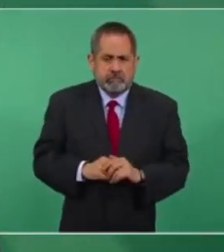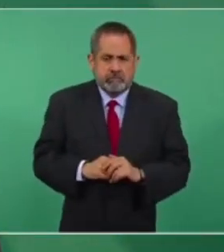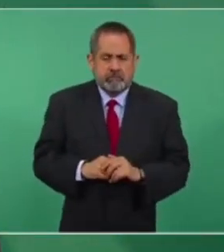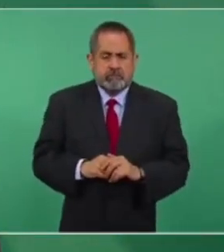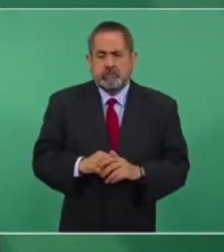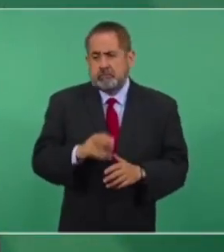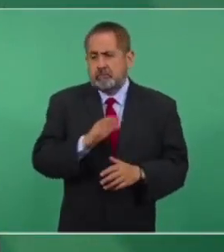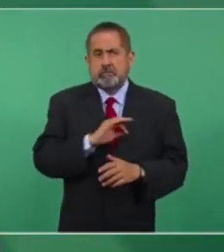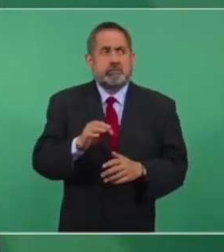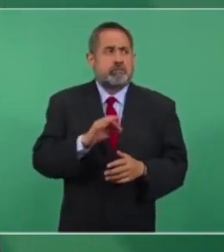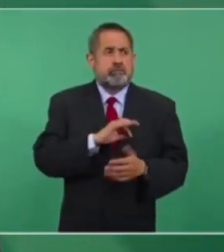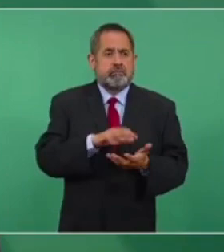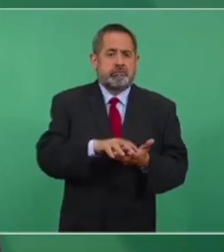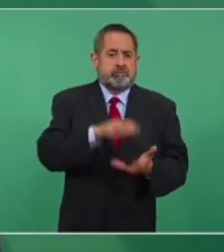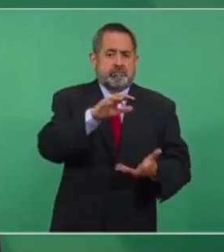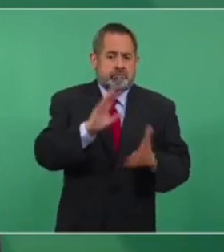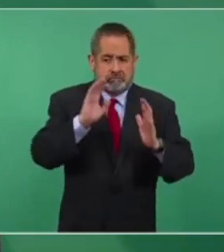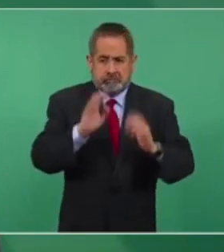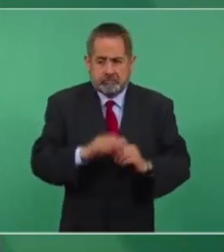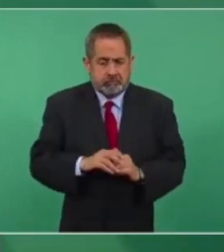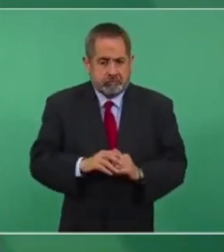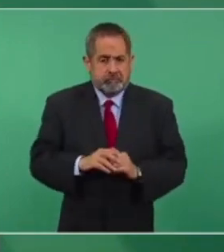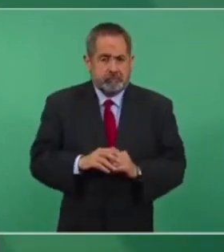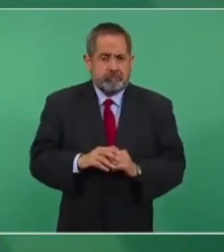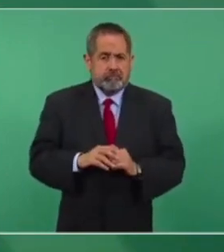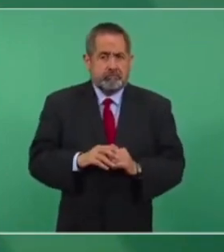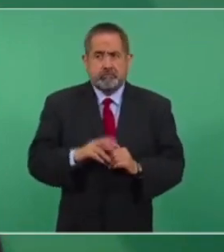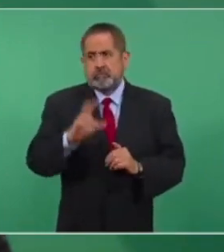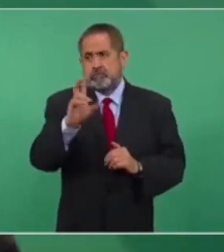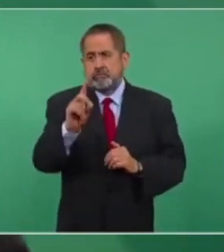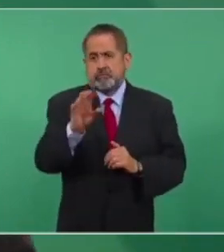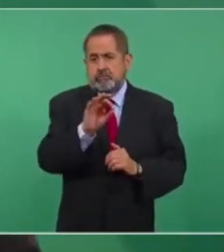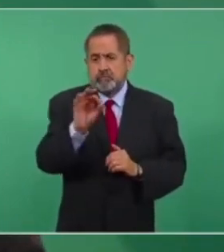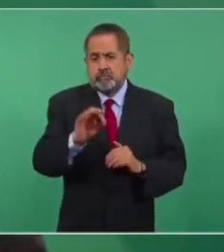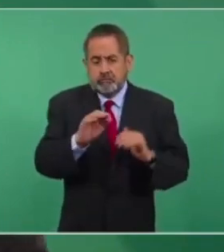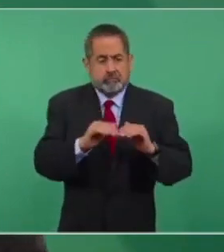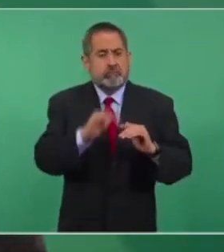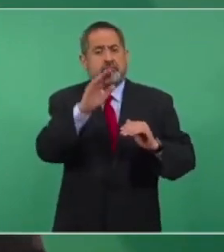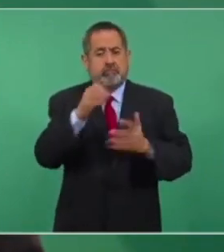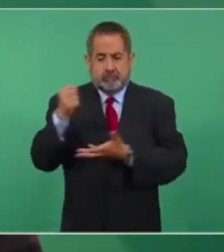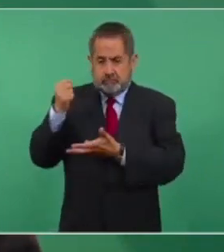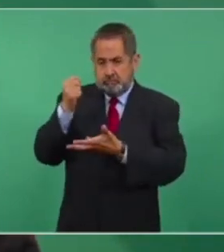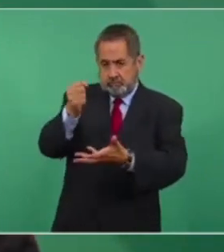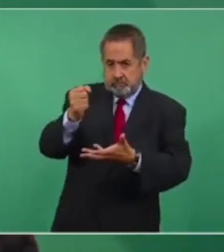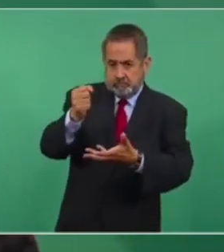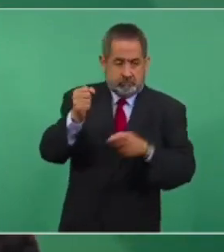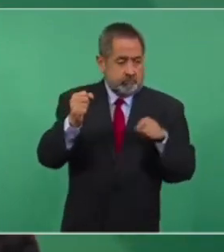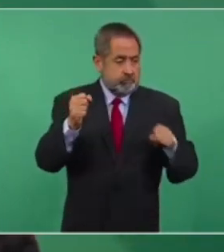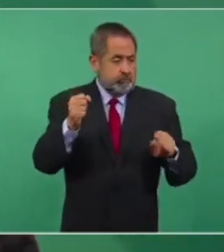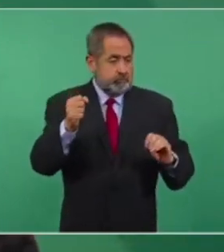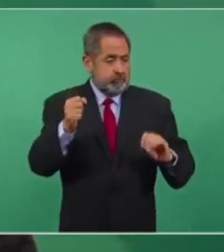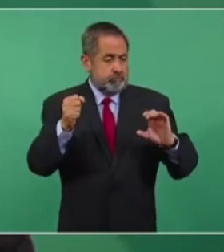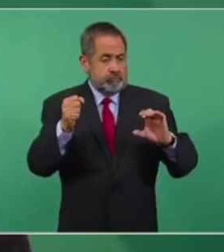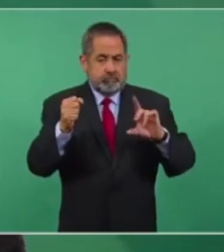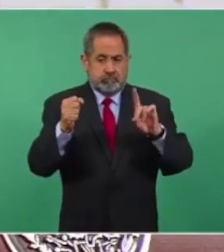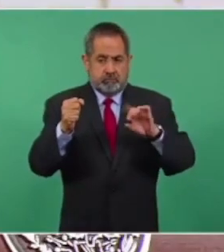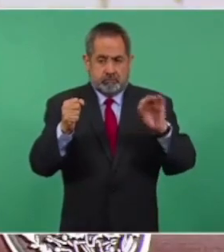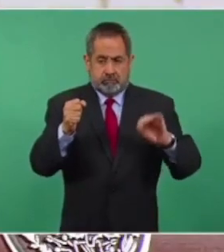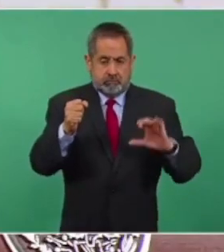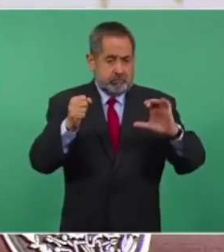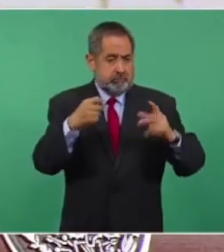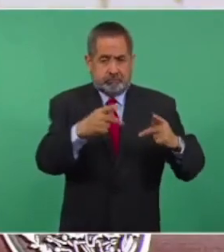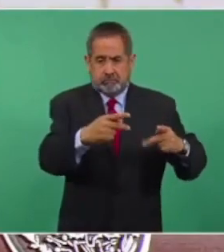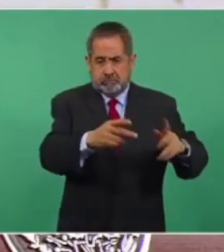que puede llegar a ser hasta del 30% de su presupuesto. Aquí en la